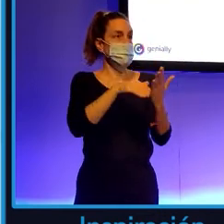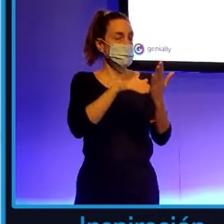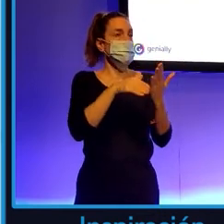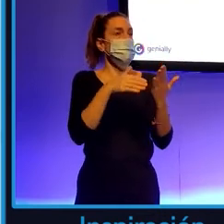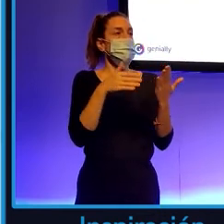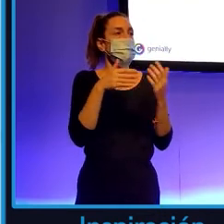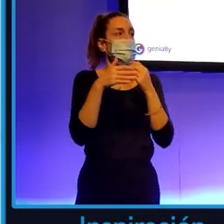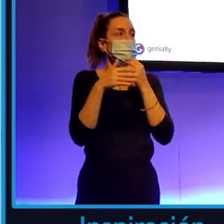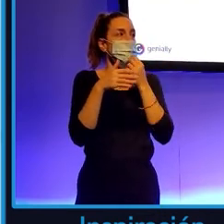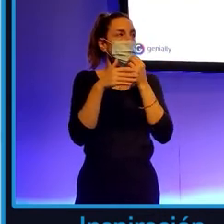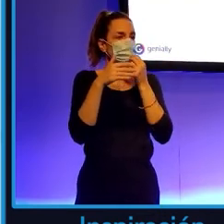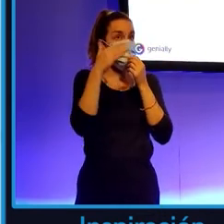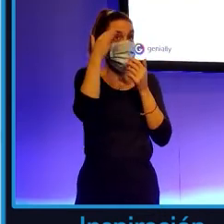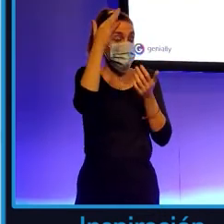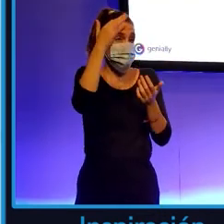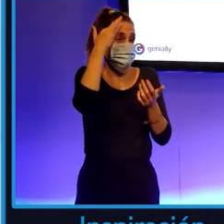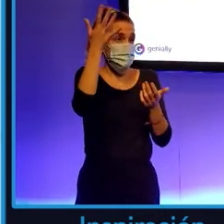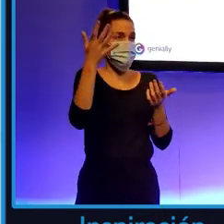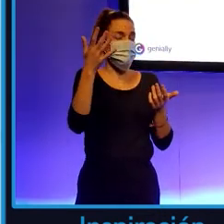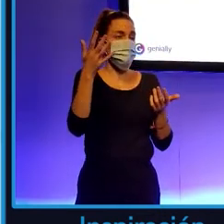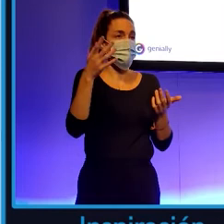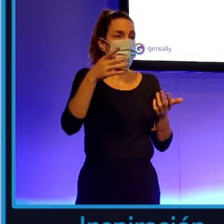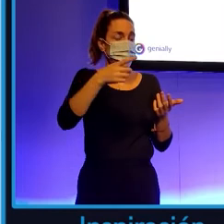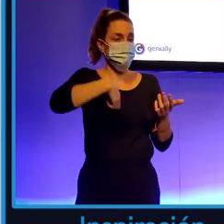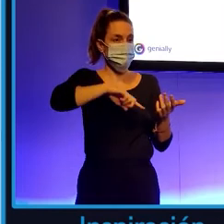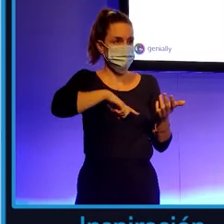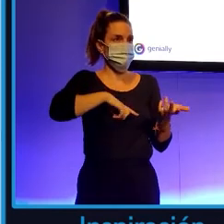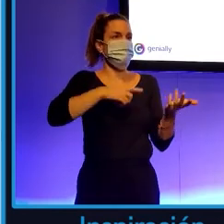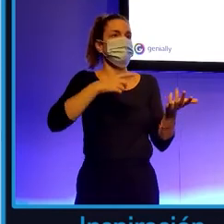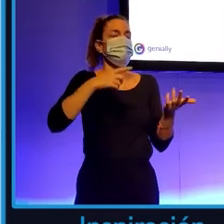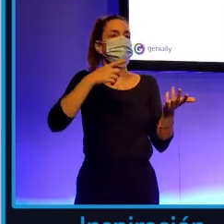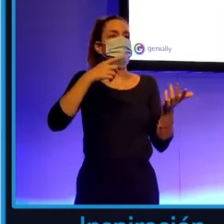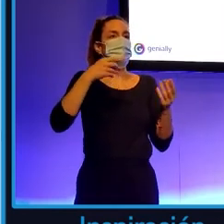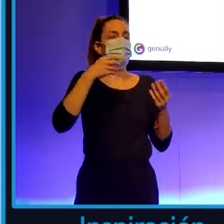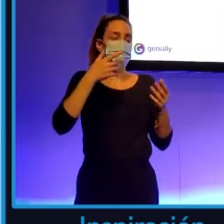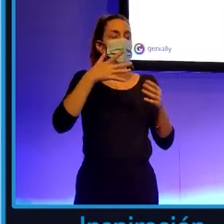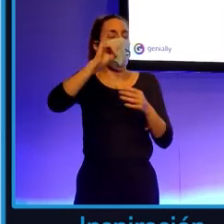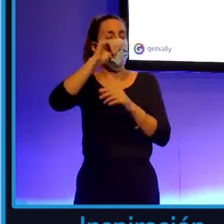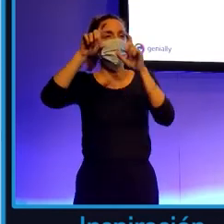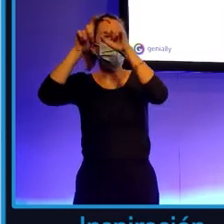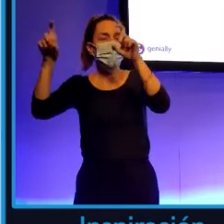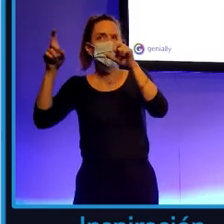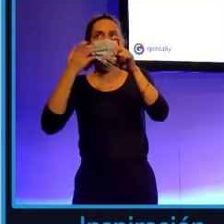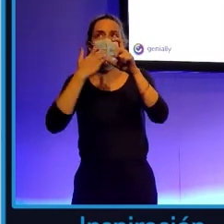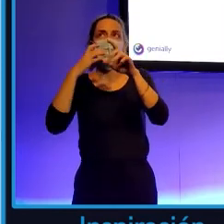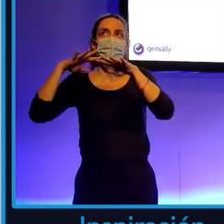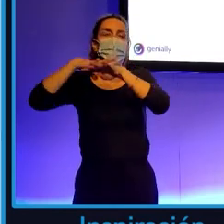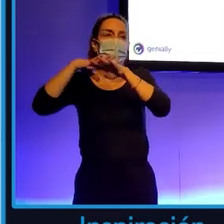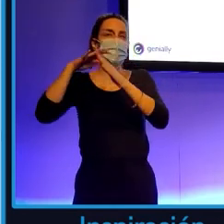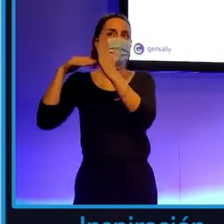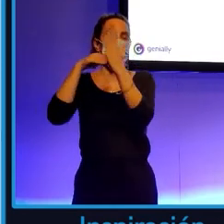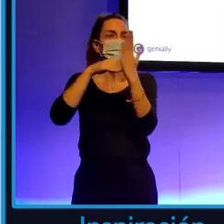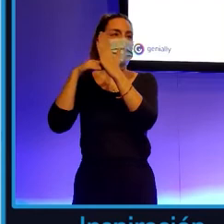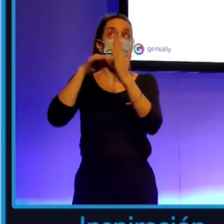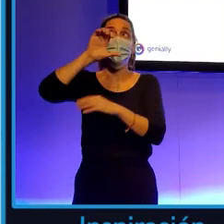desde esto es un caso real desde birmingham hay una empresa que se dedica a controlar toda la red de camiones que tiene tanto